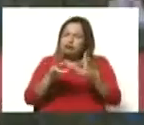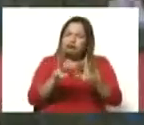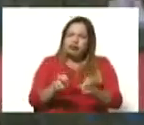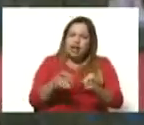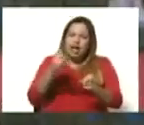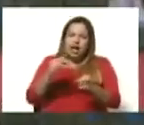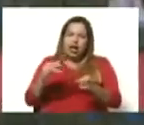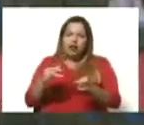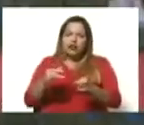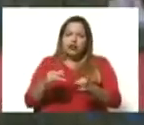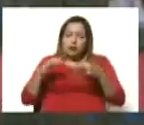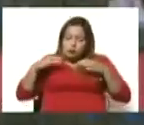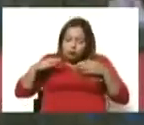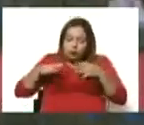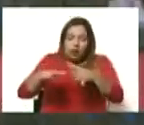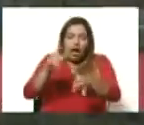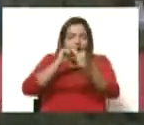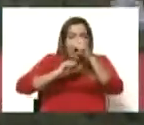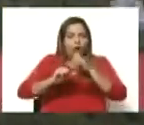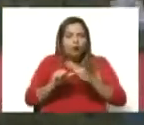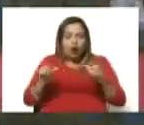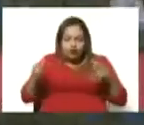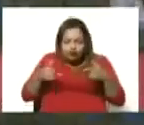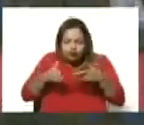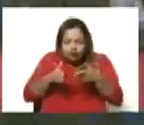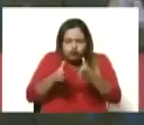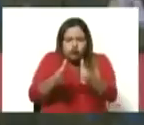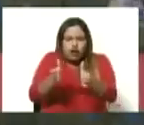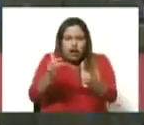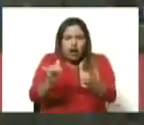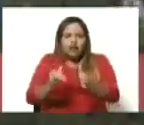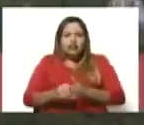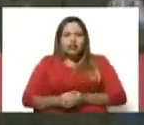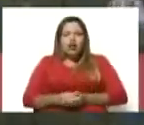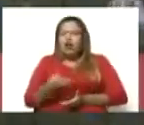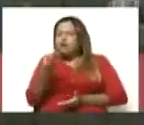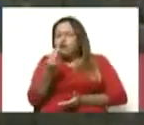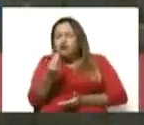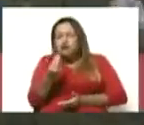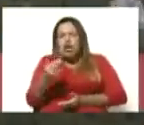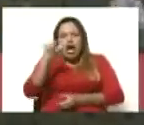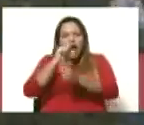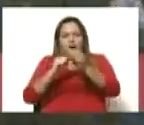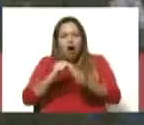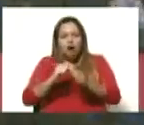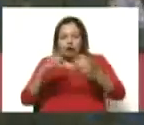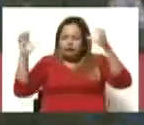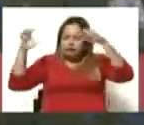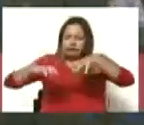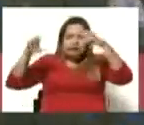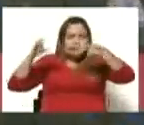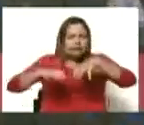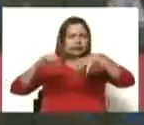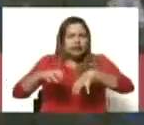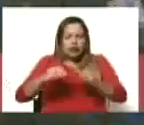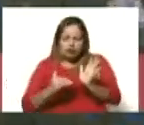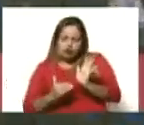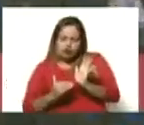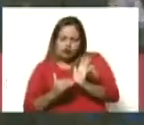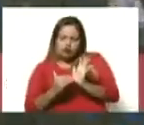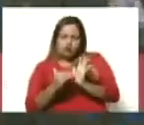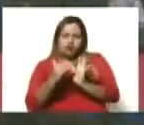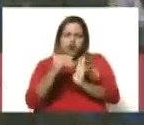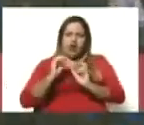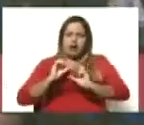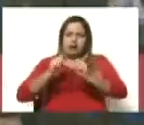pequeñas con cursos de agua cortos, se acumula mucha cantidad de agua en periodos muy breves y se activa por esa pendiente,